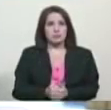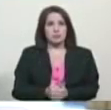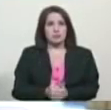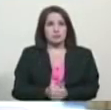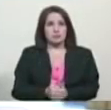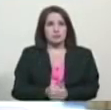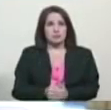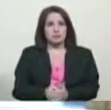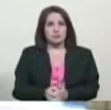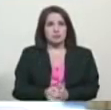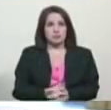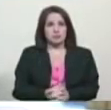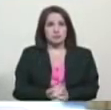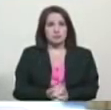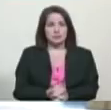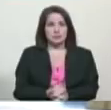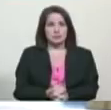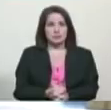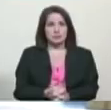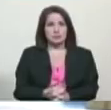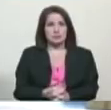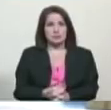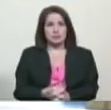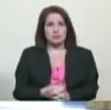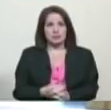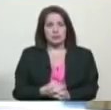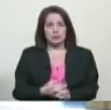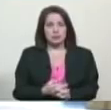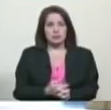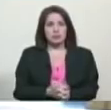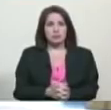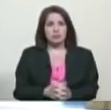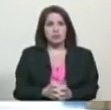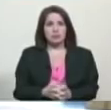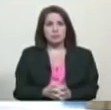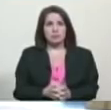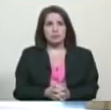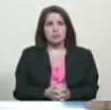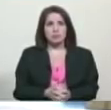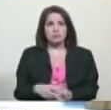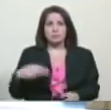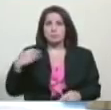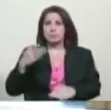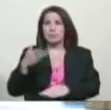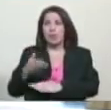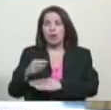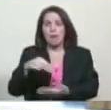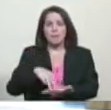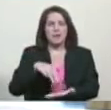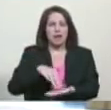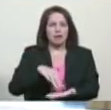miércoles productivo, del Guárico nos vamos a los Altos Mirandinos.